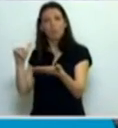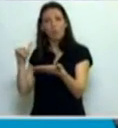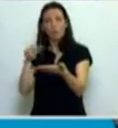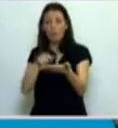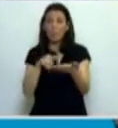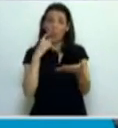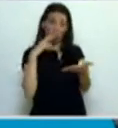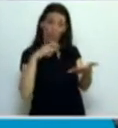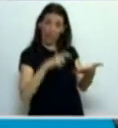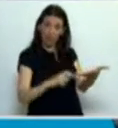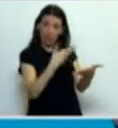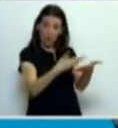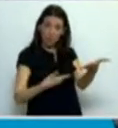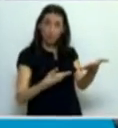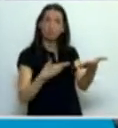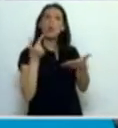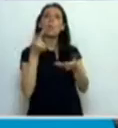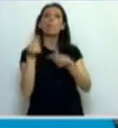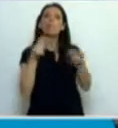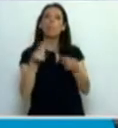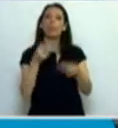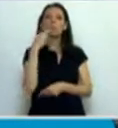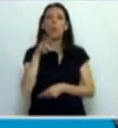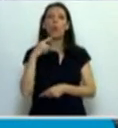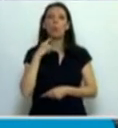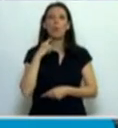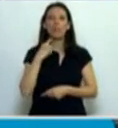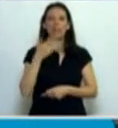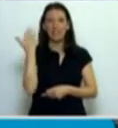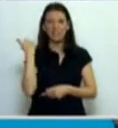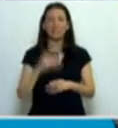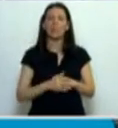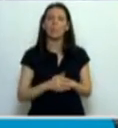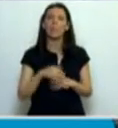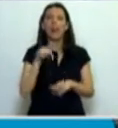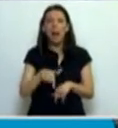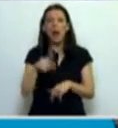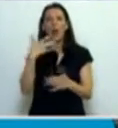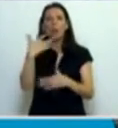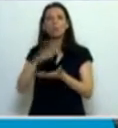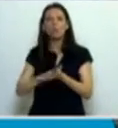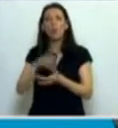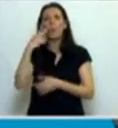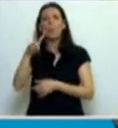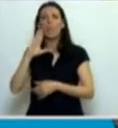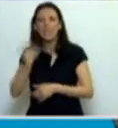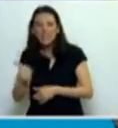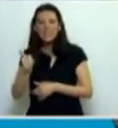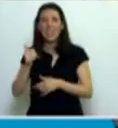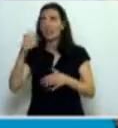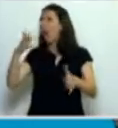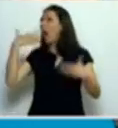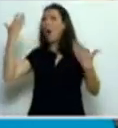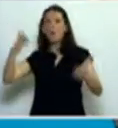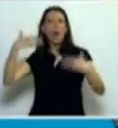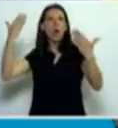cuenta de inversión del presupuesto 2013, estamos discutiendo el presupuesto para el año 2016 con bombos y